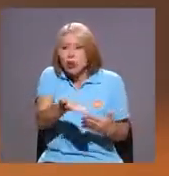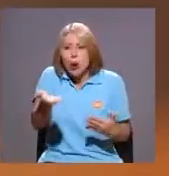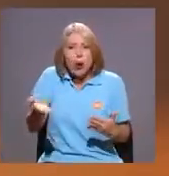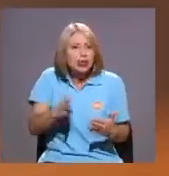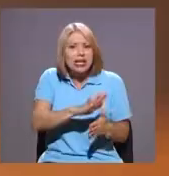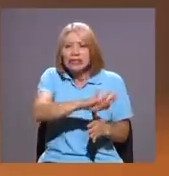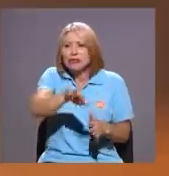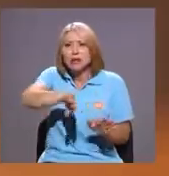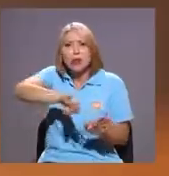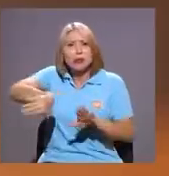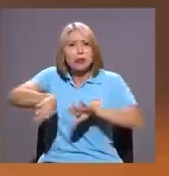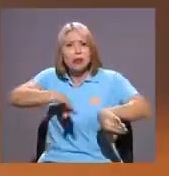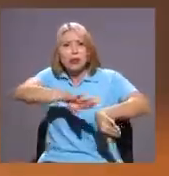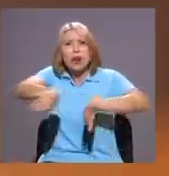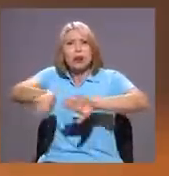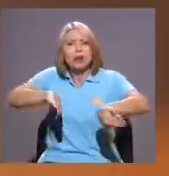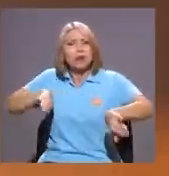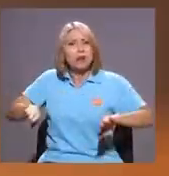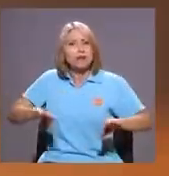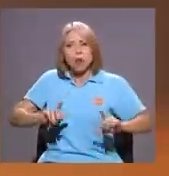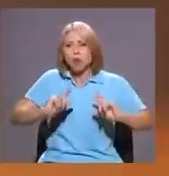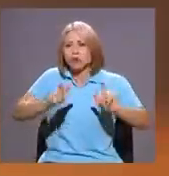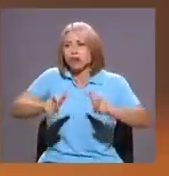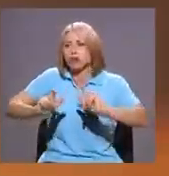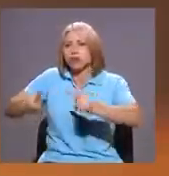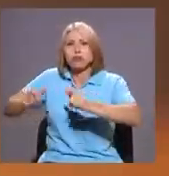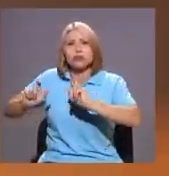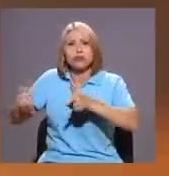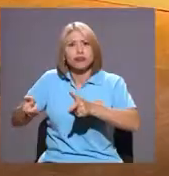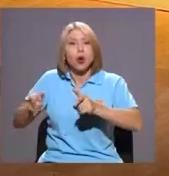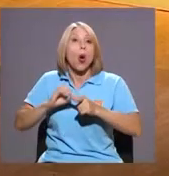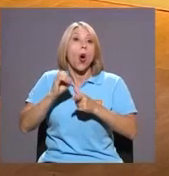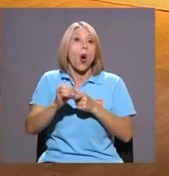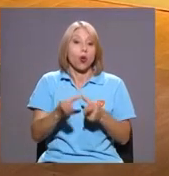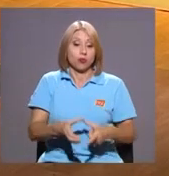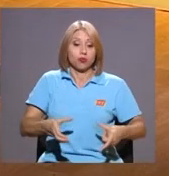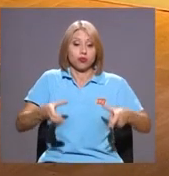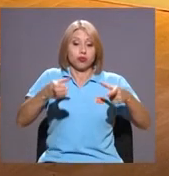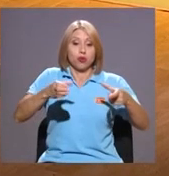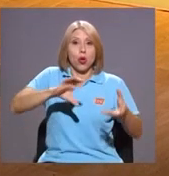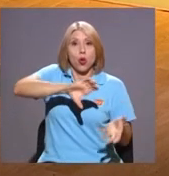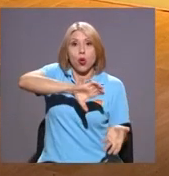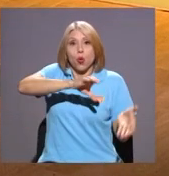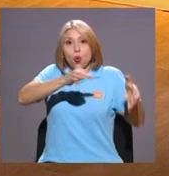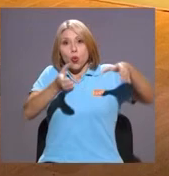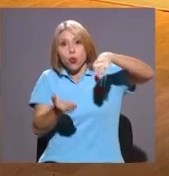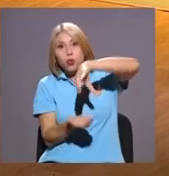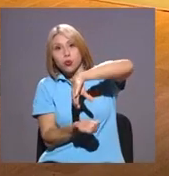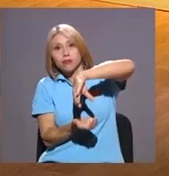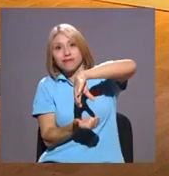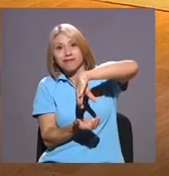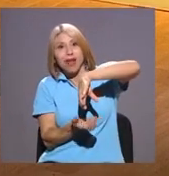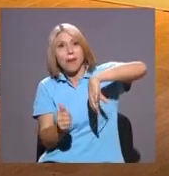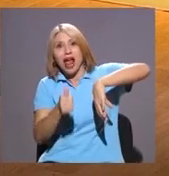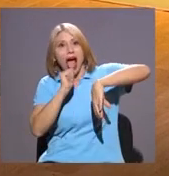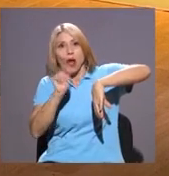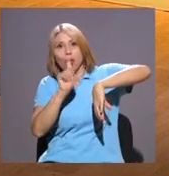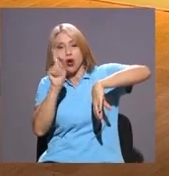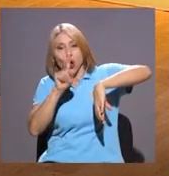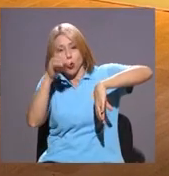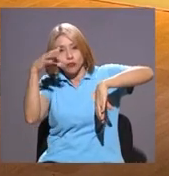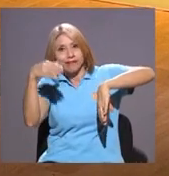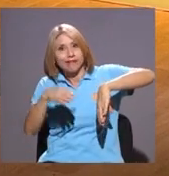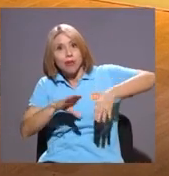botando lo que hay que quitar, botando lo que se puede botar, volcando contenedores que tal vez no se pueden botar en ese momento, pero bueno, se